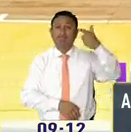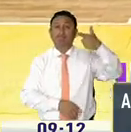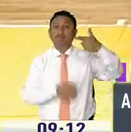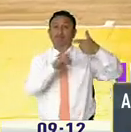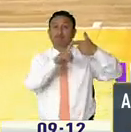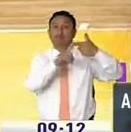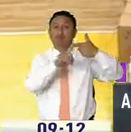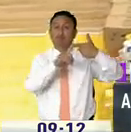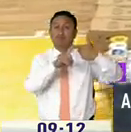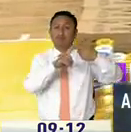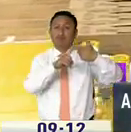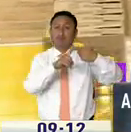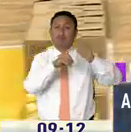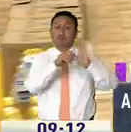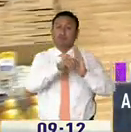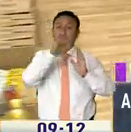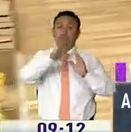página web